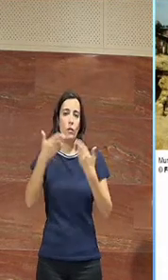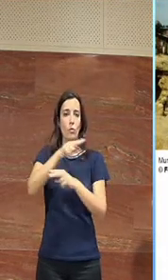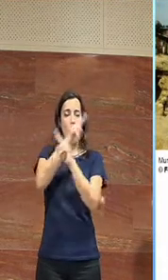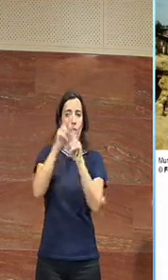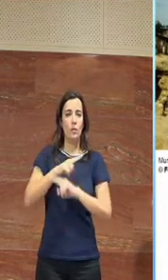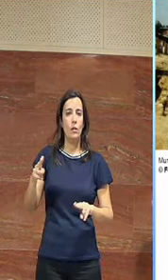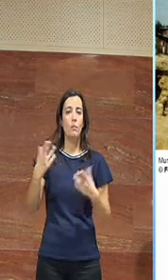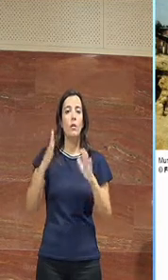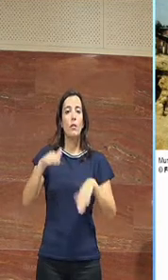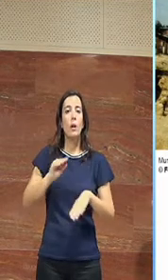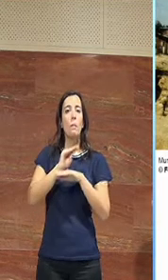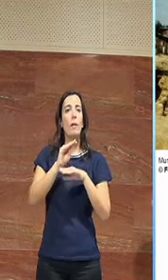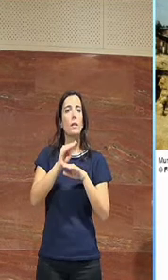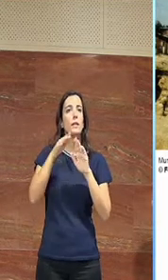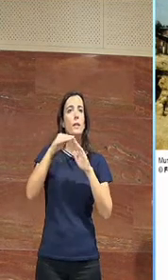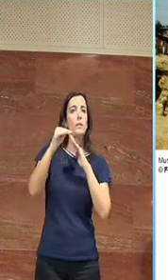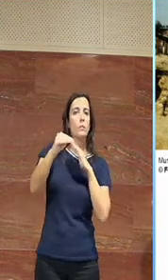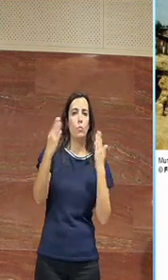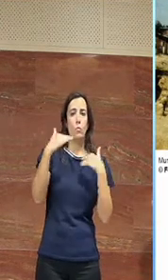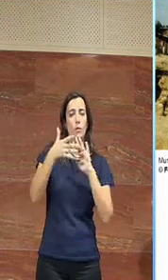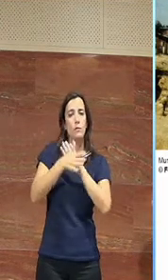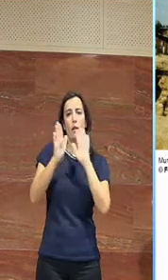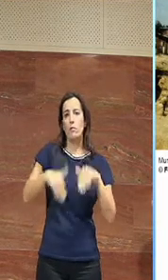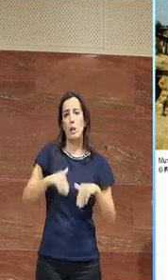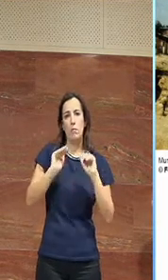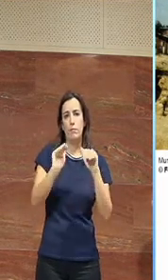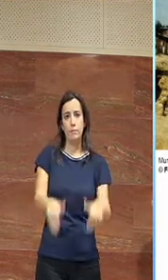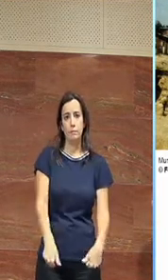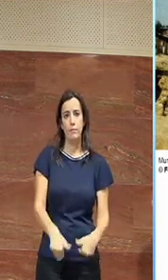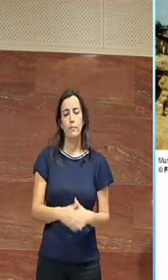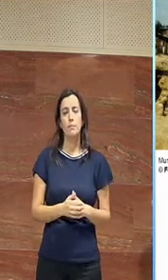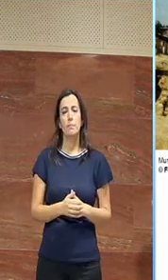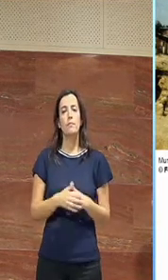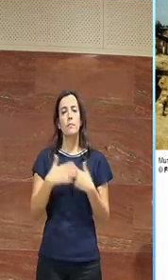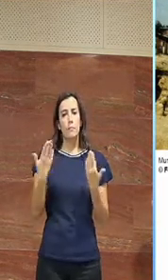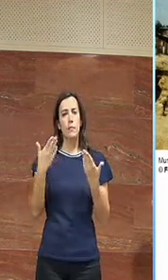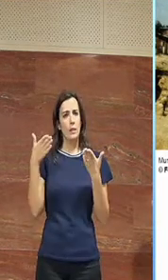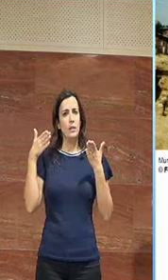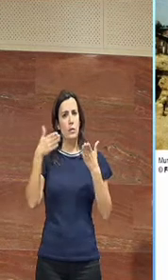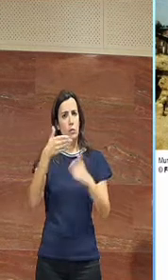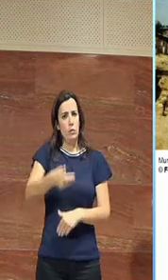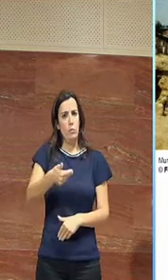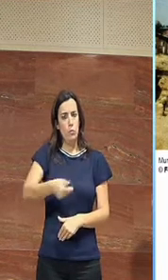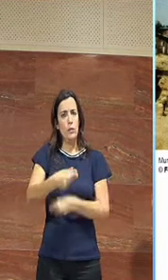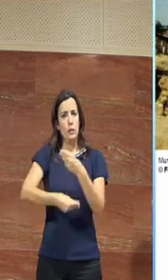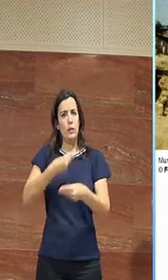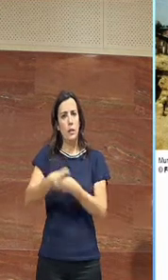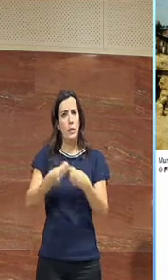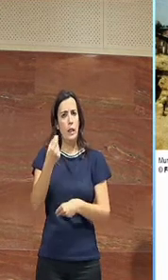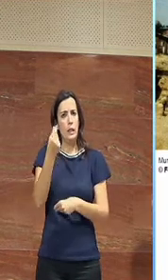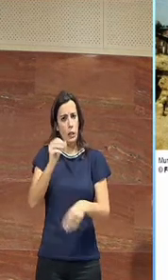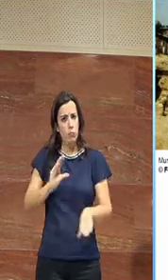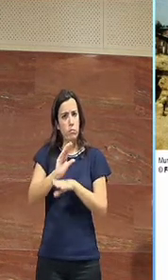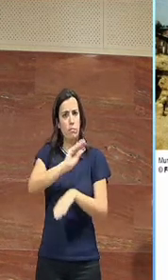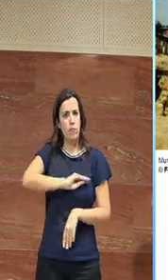tienen mantenimiento, acaban también perdiéndose. Se hacen grandísimas intervenciones, que se mete muchísimo dinero en